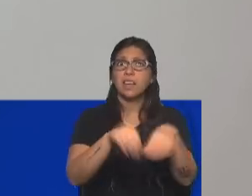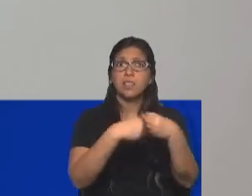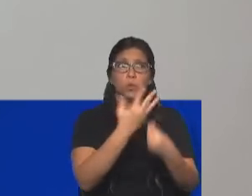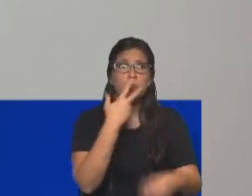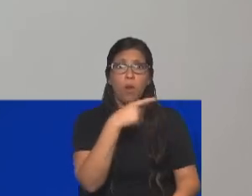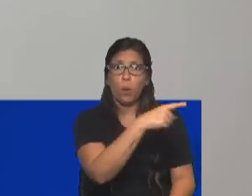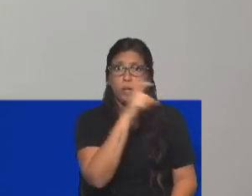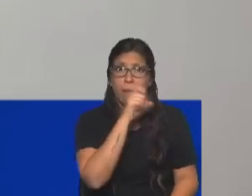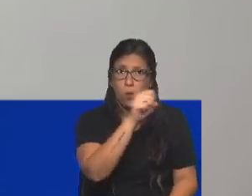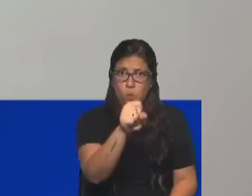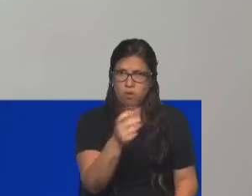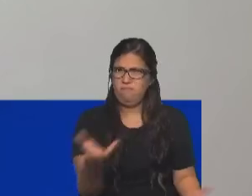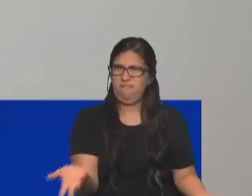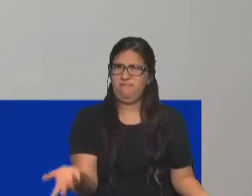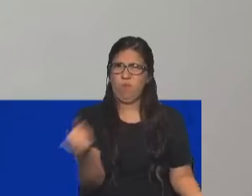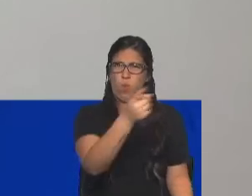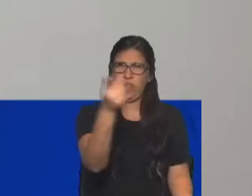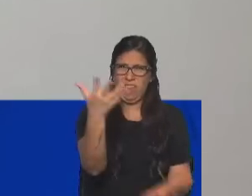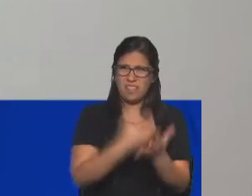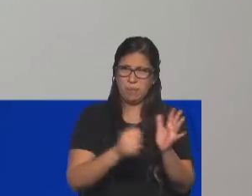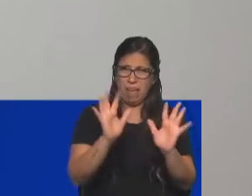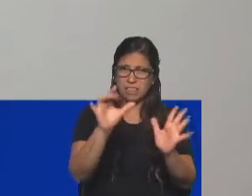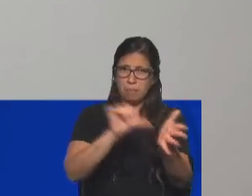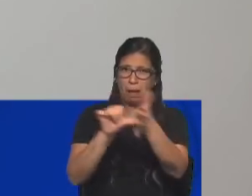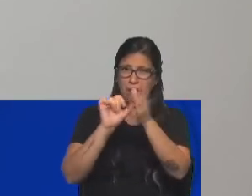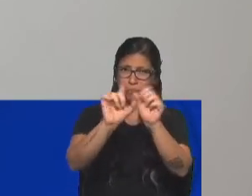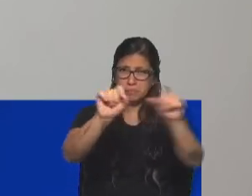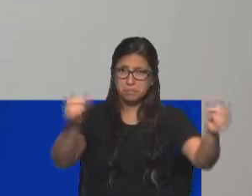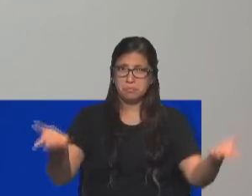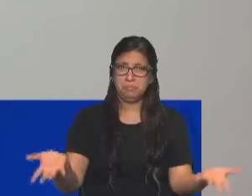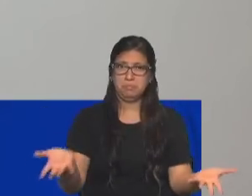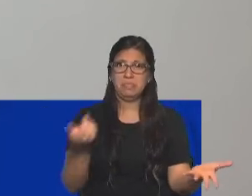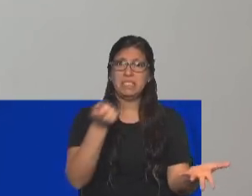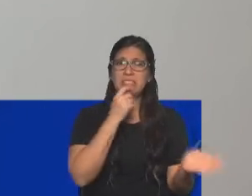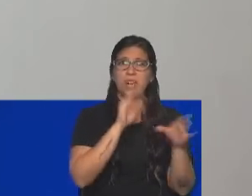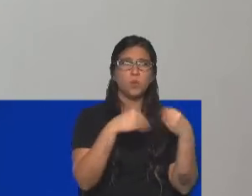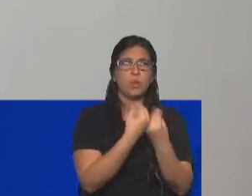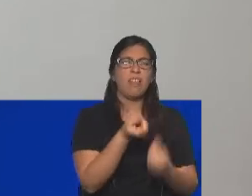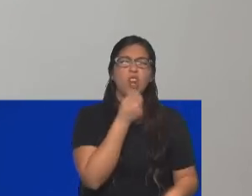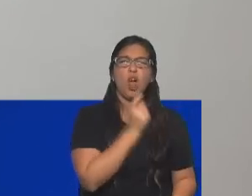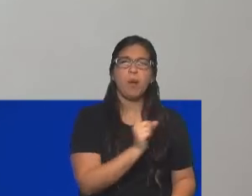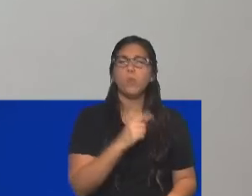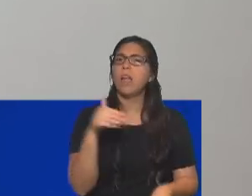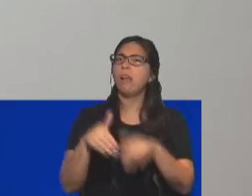Maduro. ¿Aceptarían eso ustedes en sus países? Que si el resultado no es satisfactorio, entonces se repite una